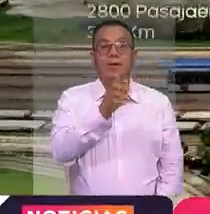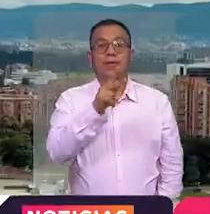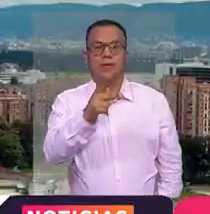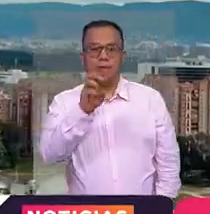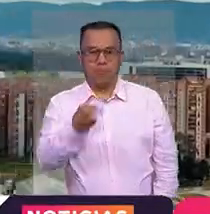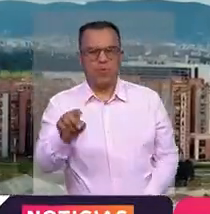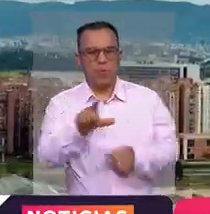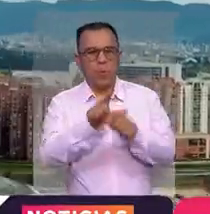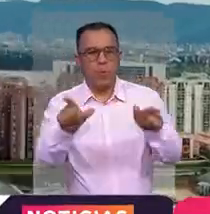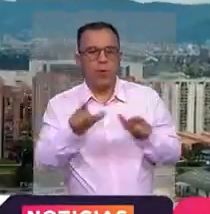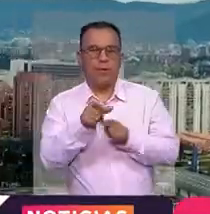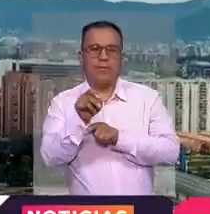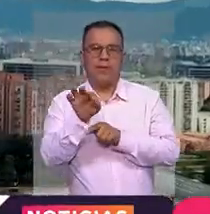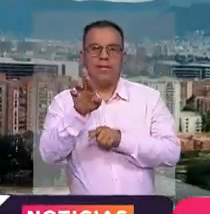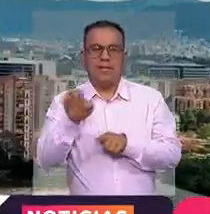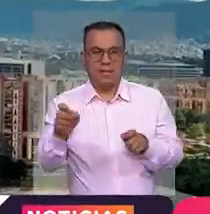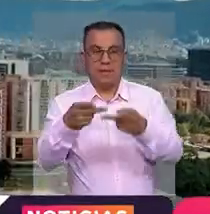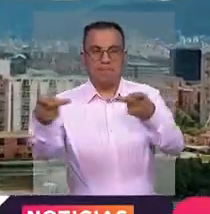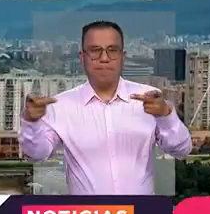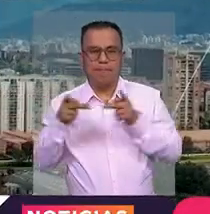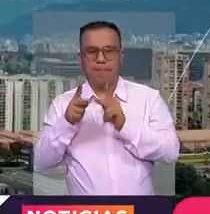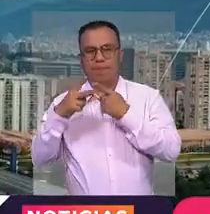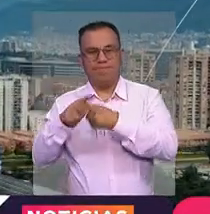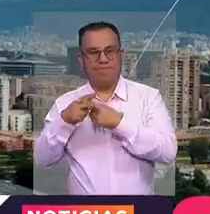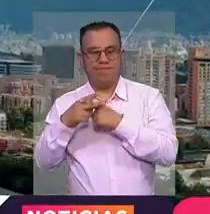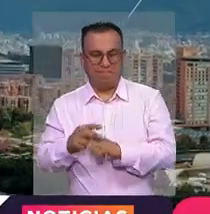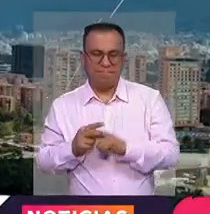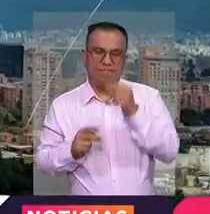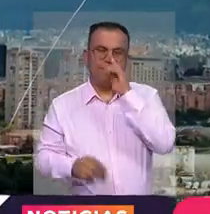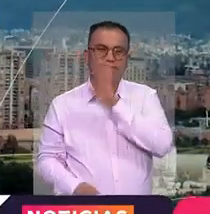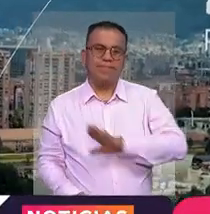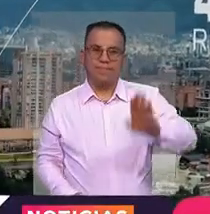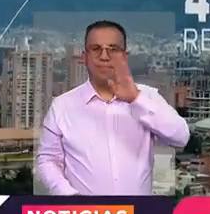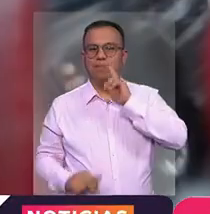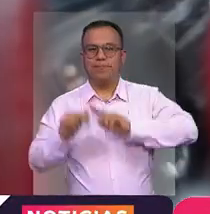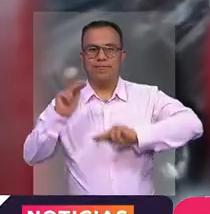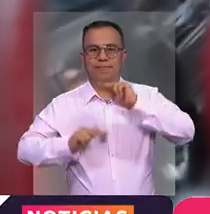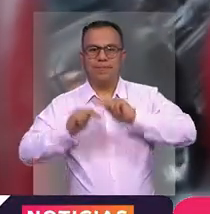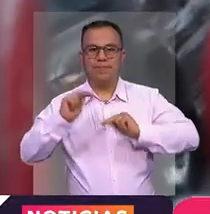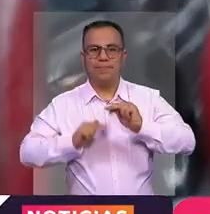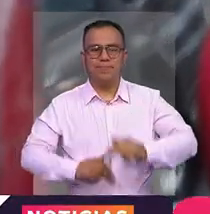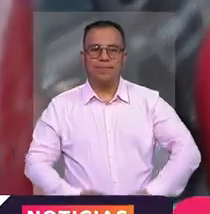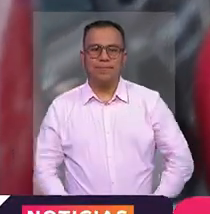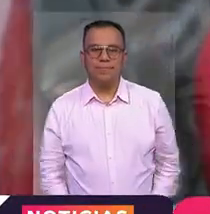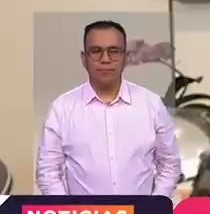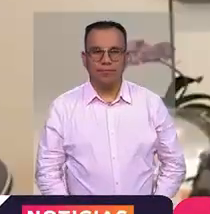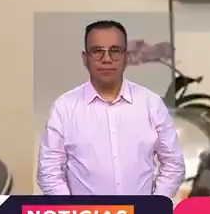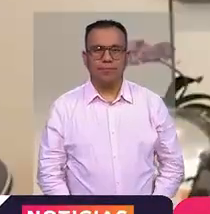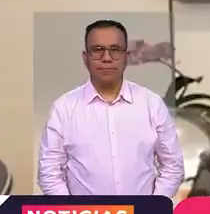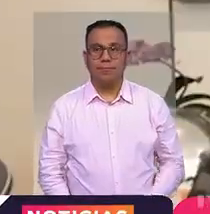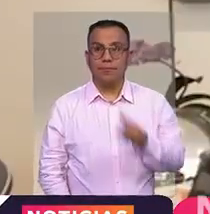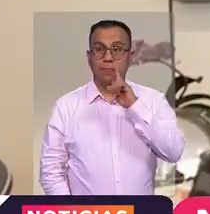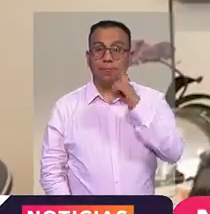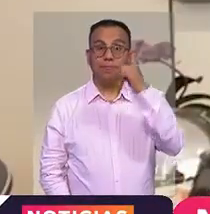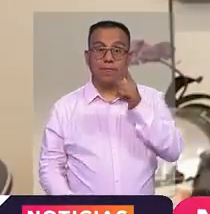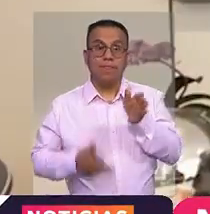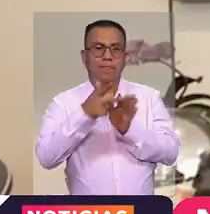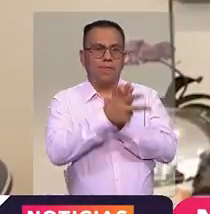sector Salitre, en lo que será el patio taller de la Agencia Nacional de Infraestructura. El primer